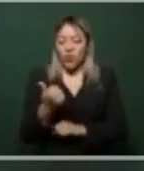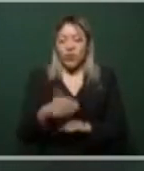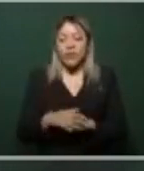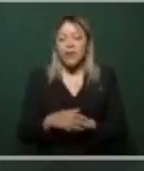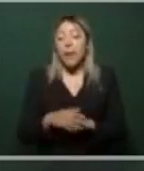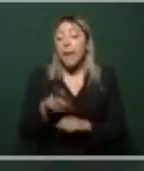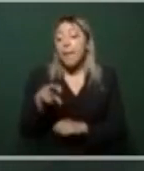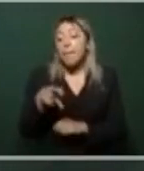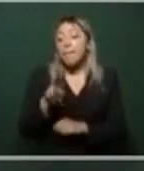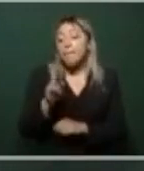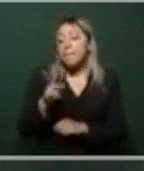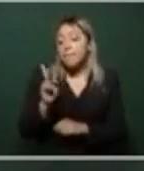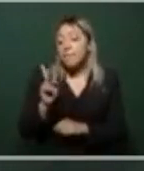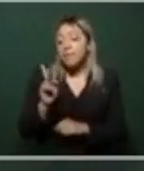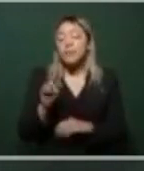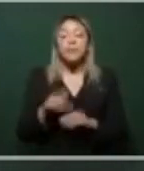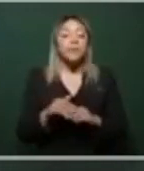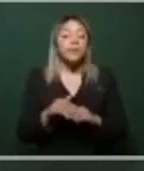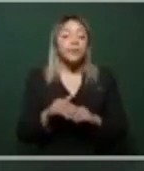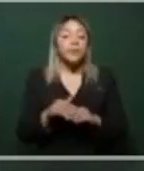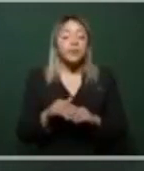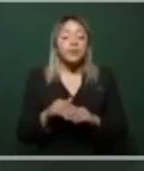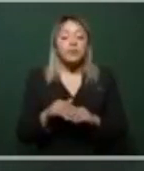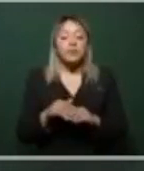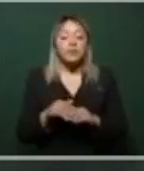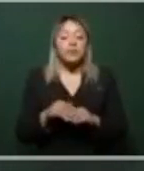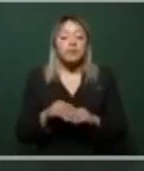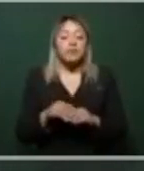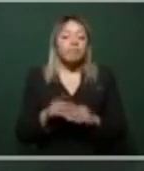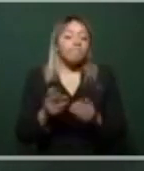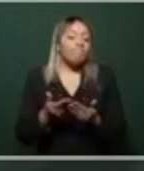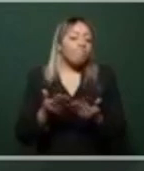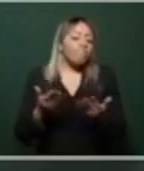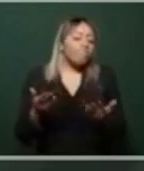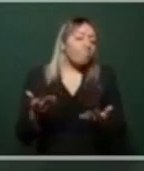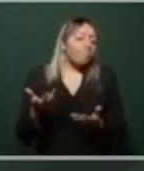Sin embargo, aún